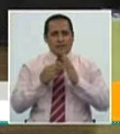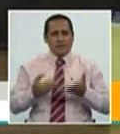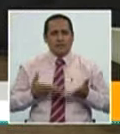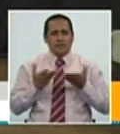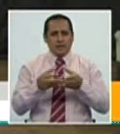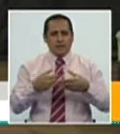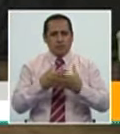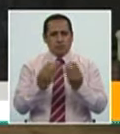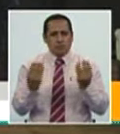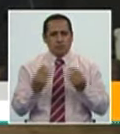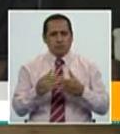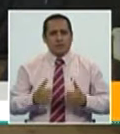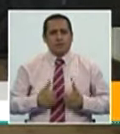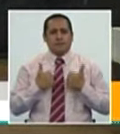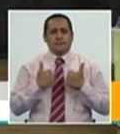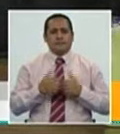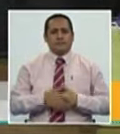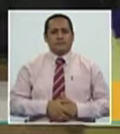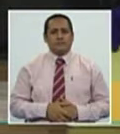género de la comedia musical, ¿no?